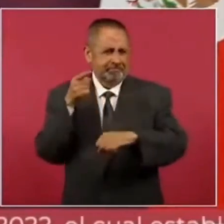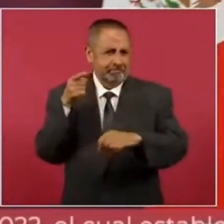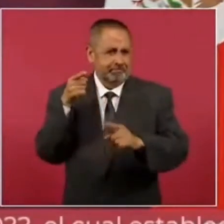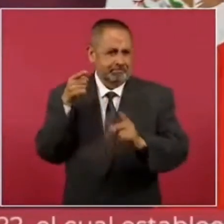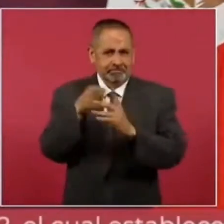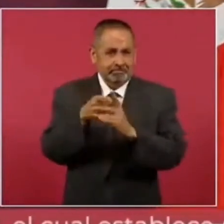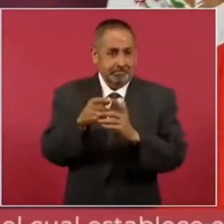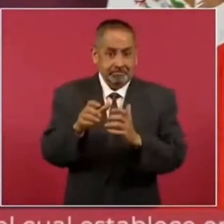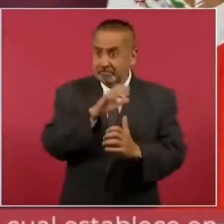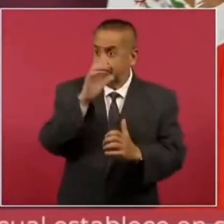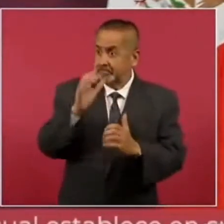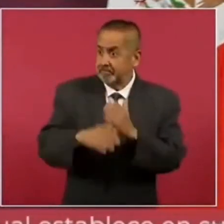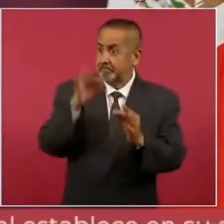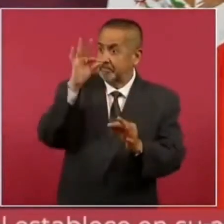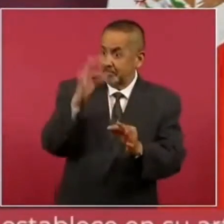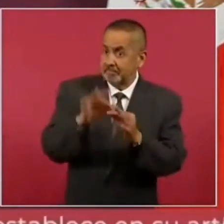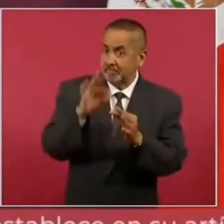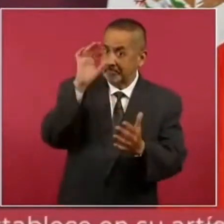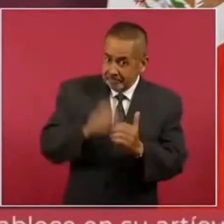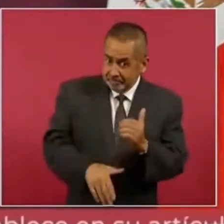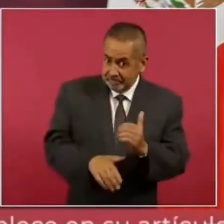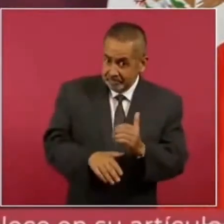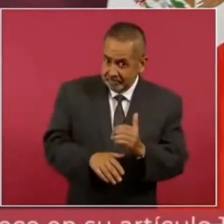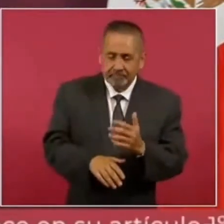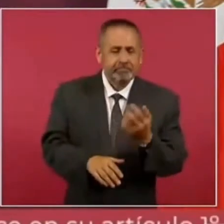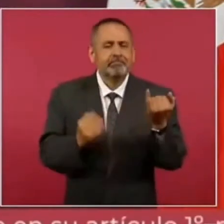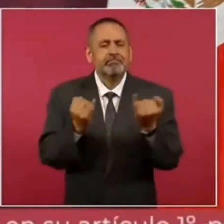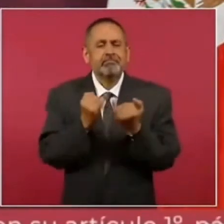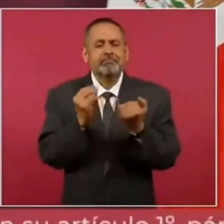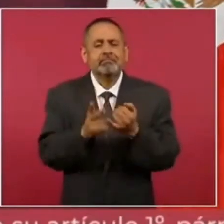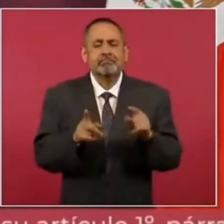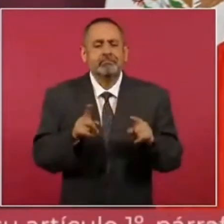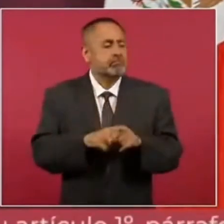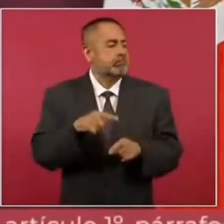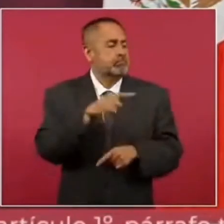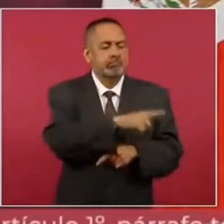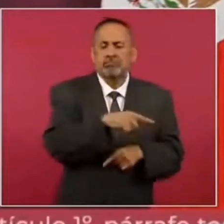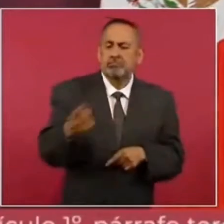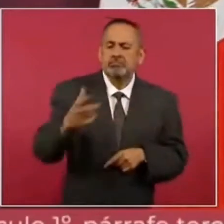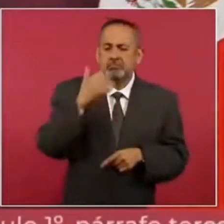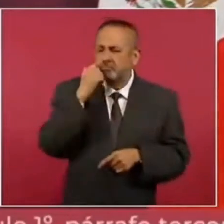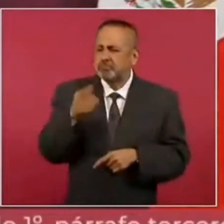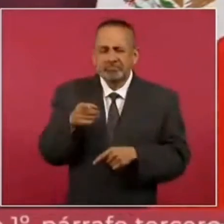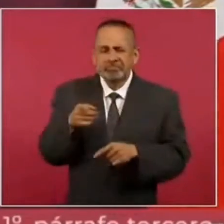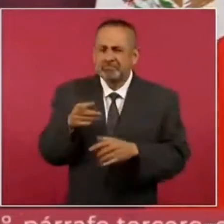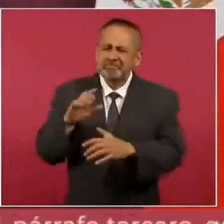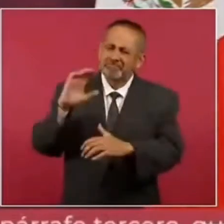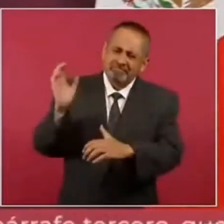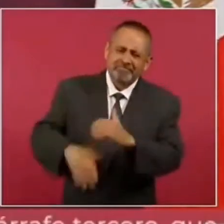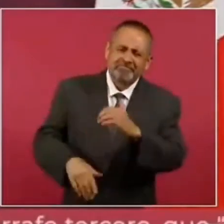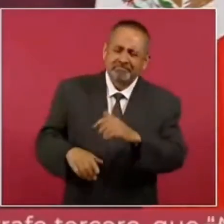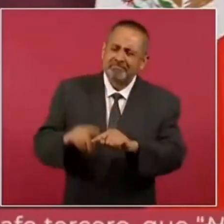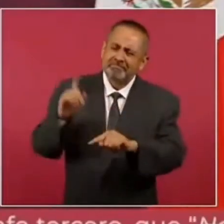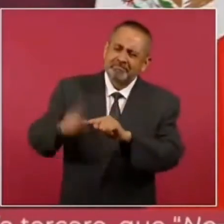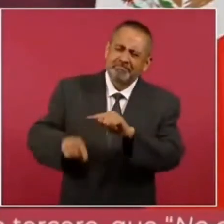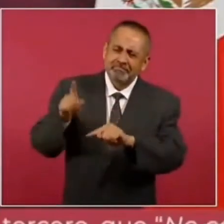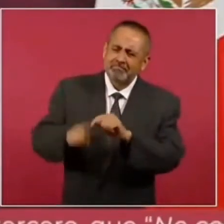Que poco a poco se fuesen arruinando.